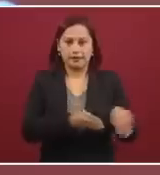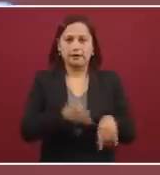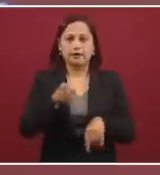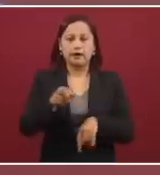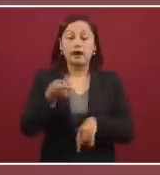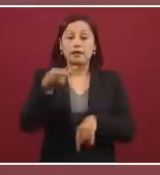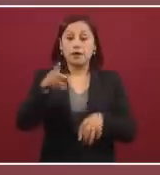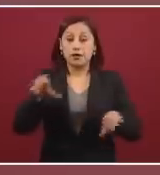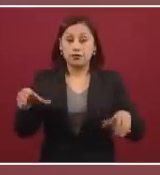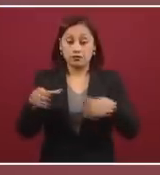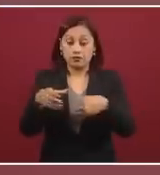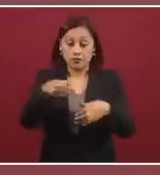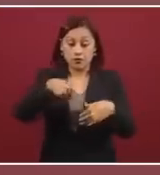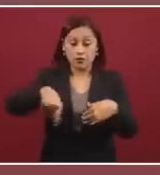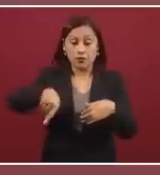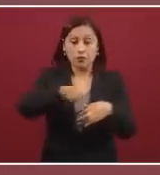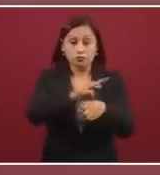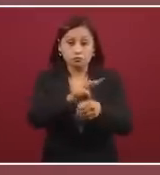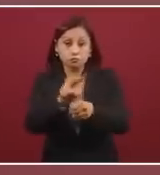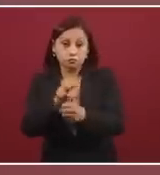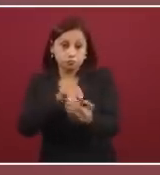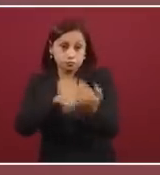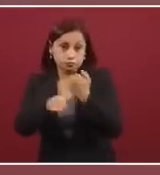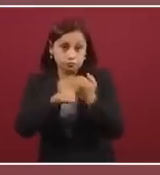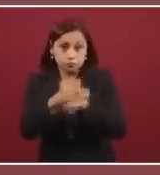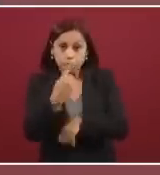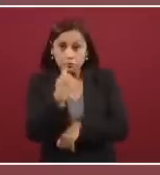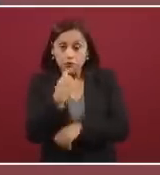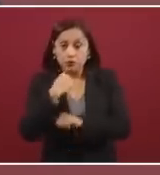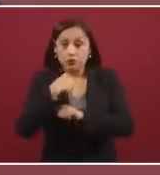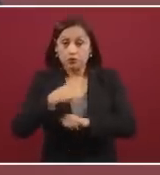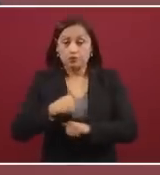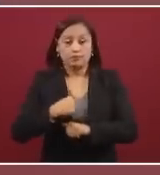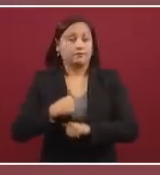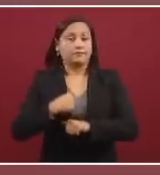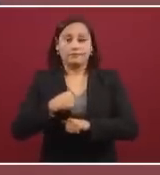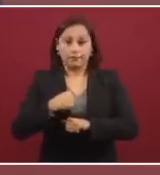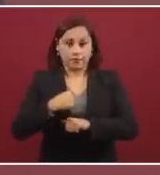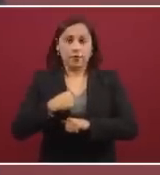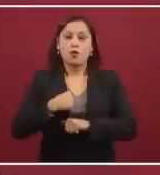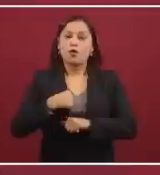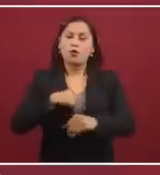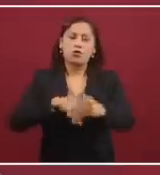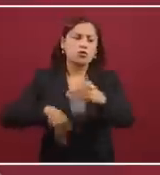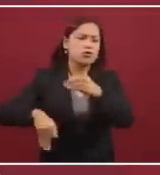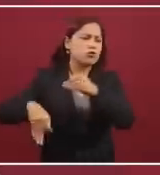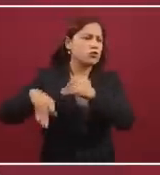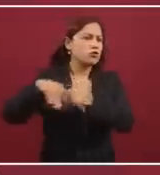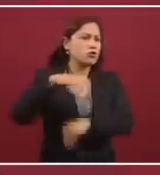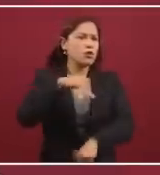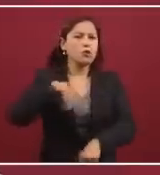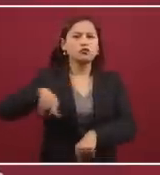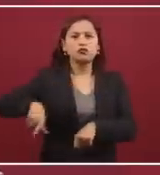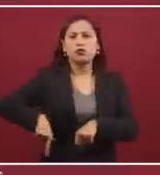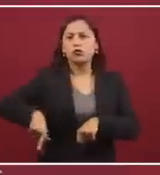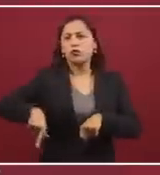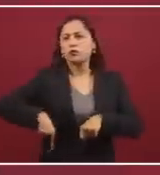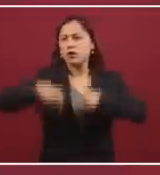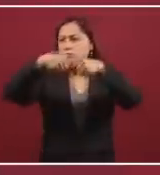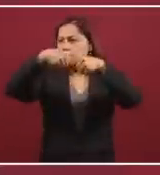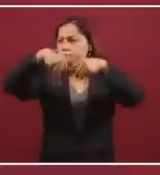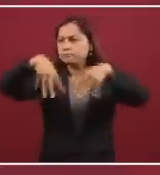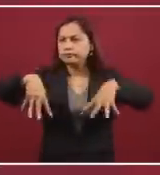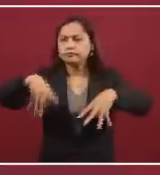caminos el gobierno en su conjunto que se acabe la